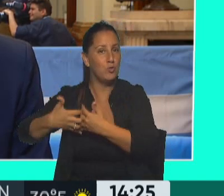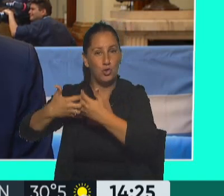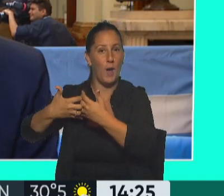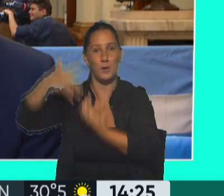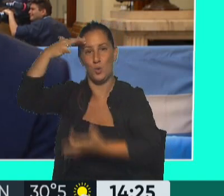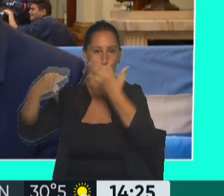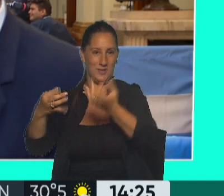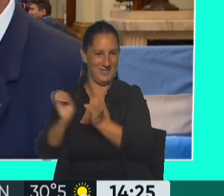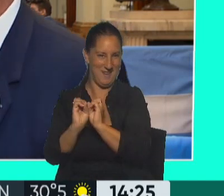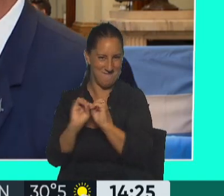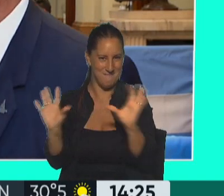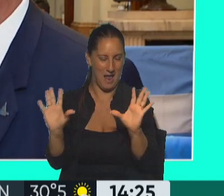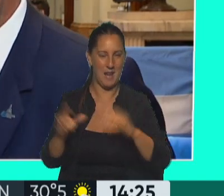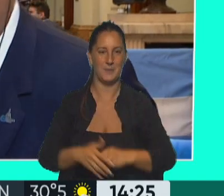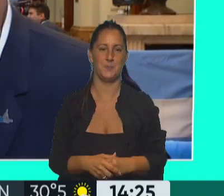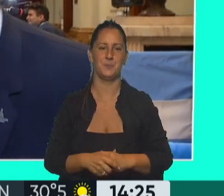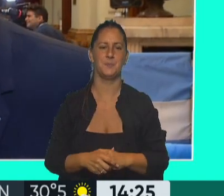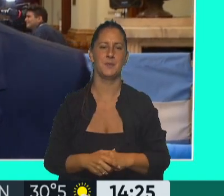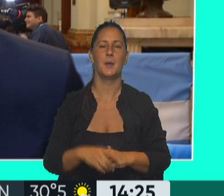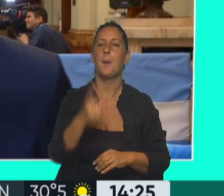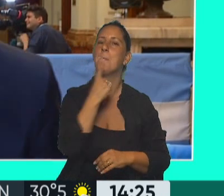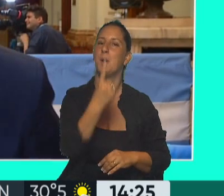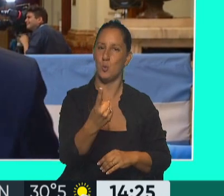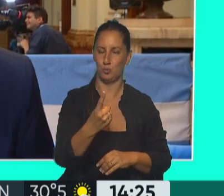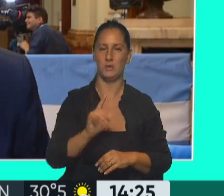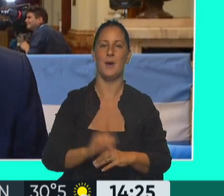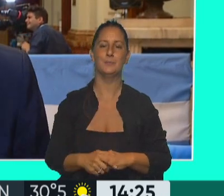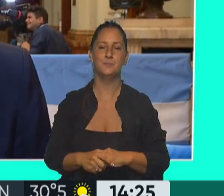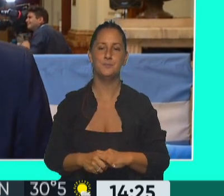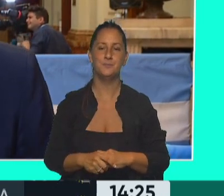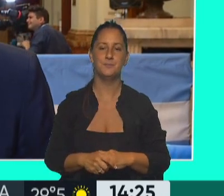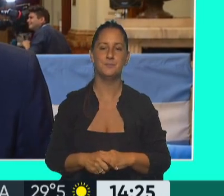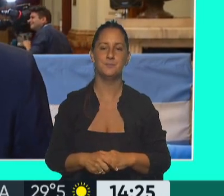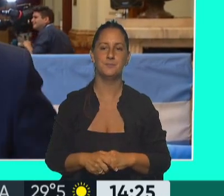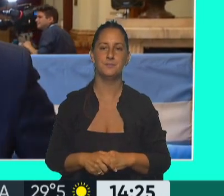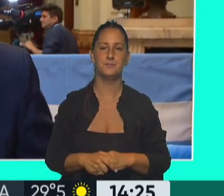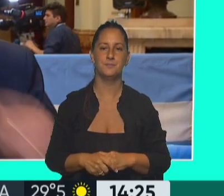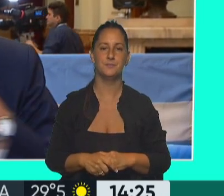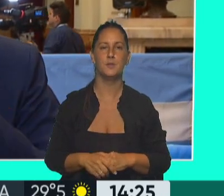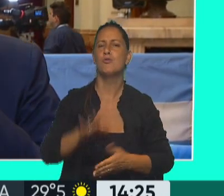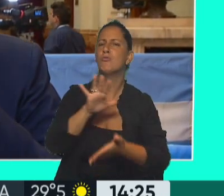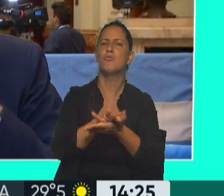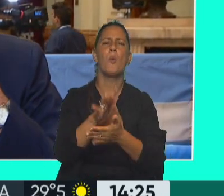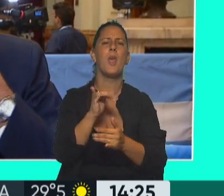nuestro país. Soria, Raúl Latorre lo saluda. Quería consultarlo con respecto a la